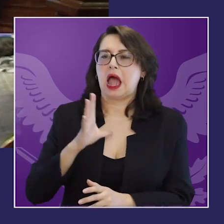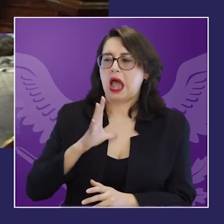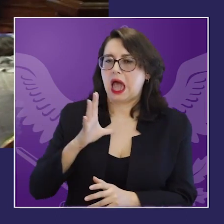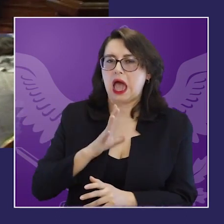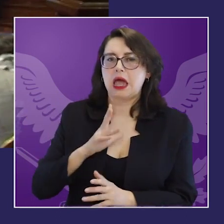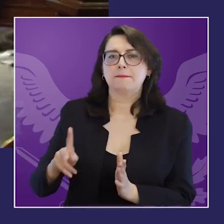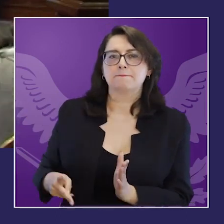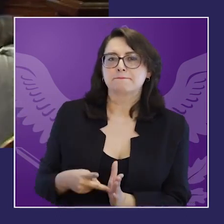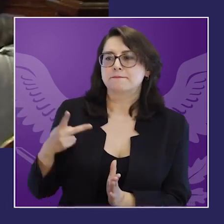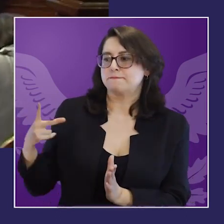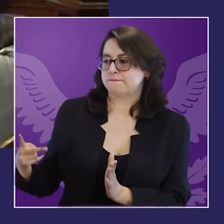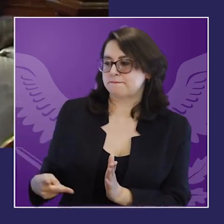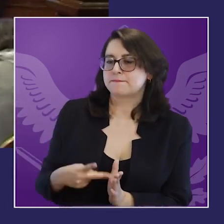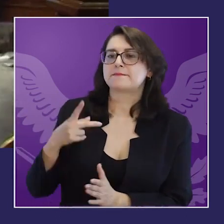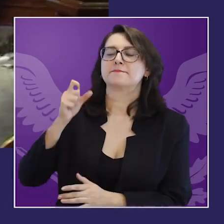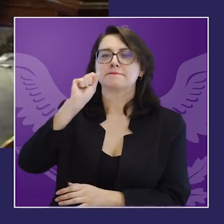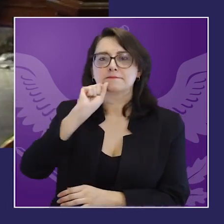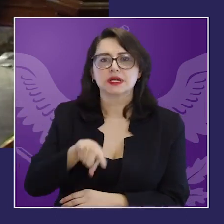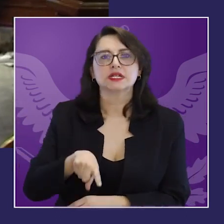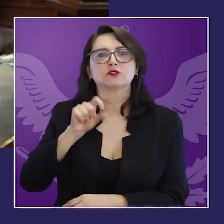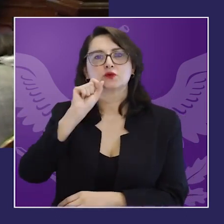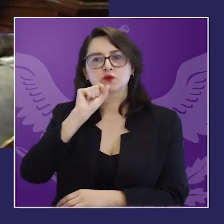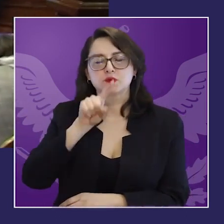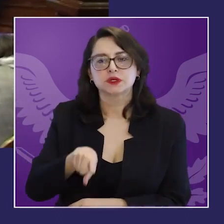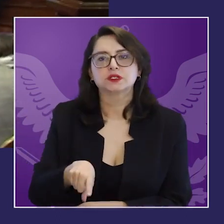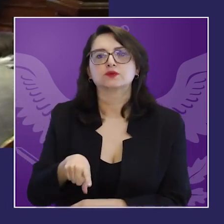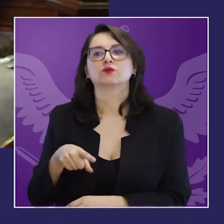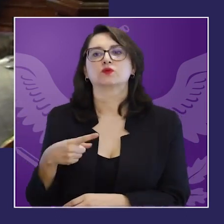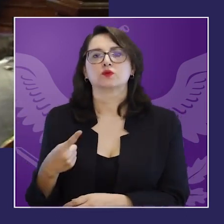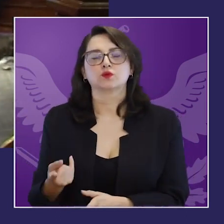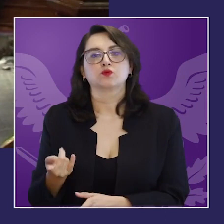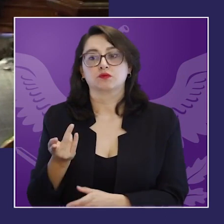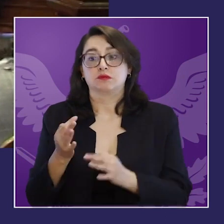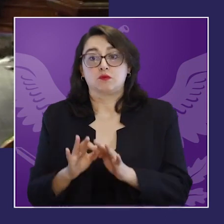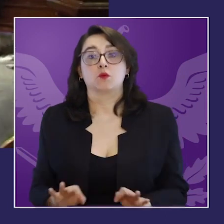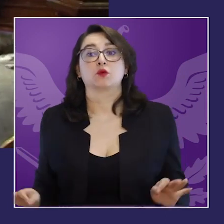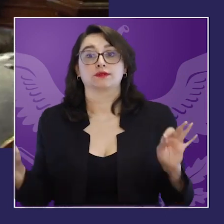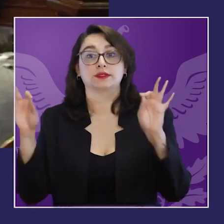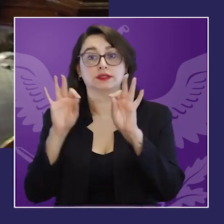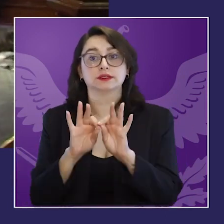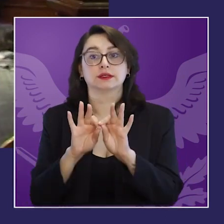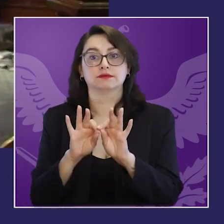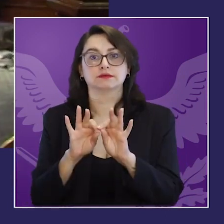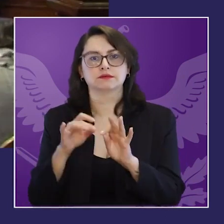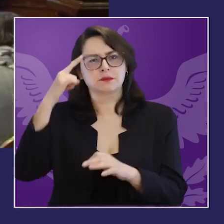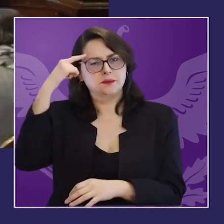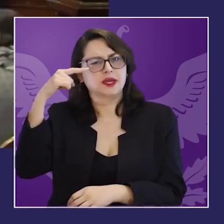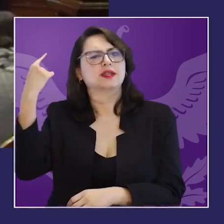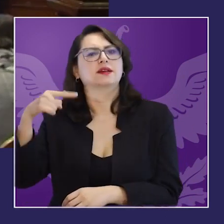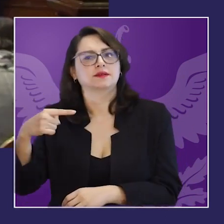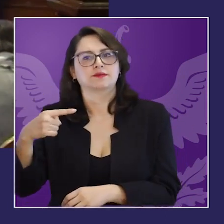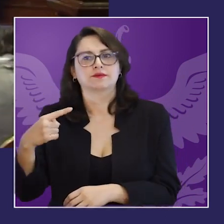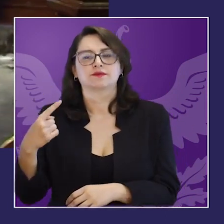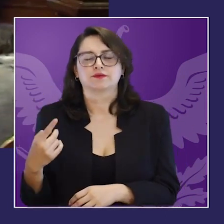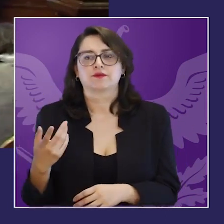feminicidios, podemos ver que hay cierto patrón del tipo de reparaciones que la Corte considera que